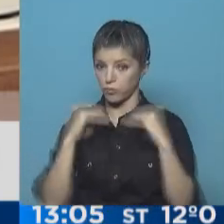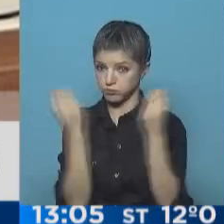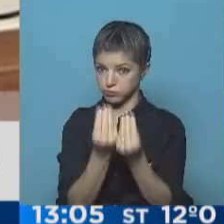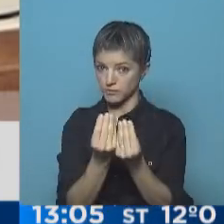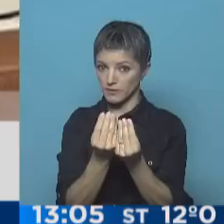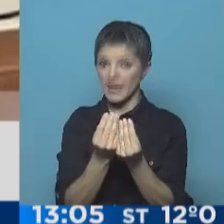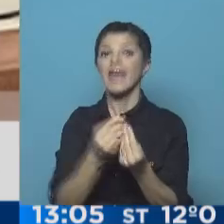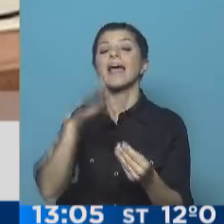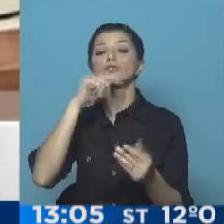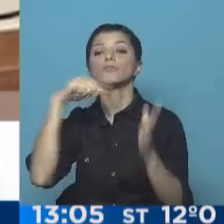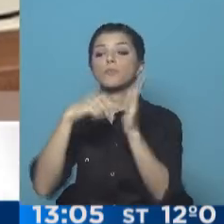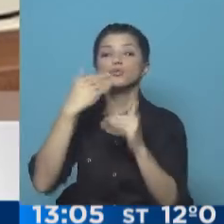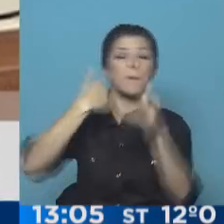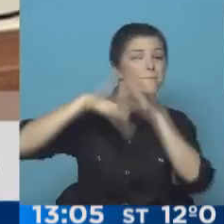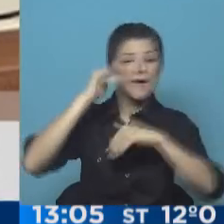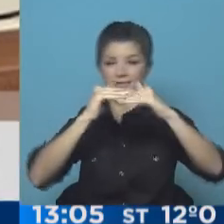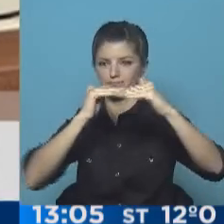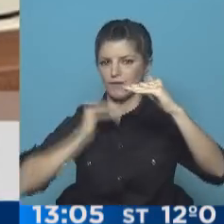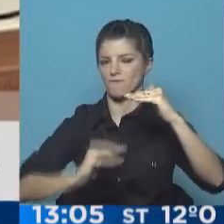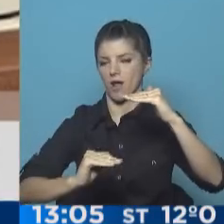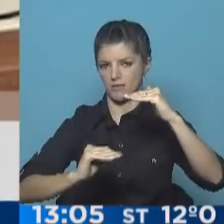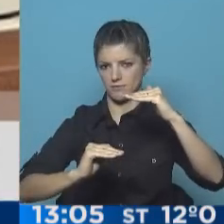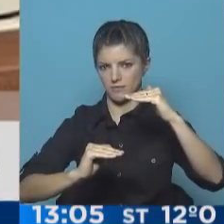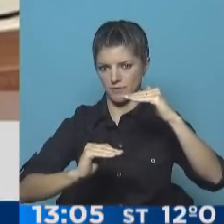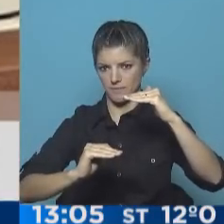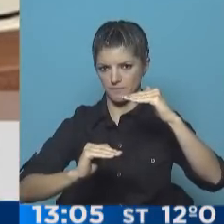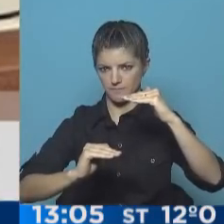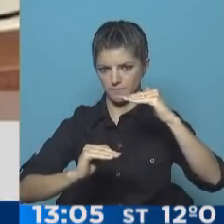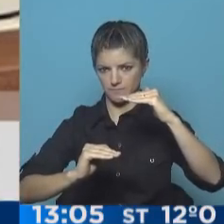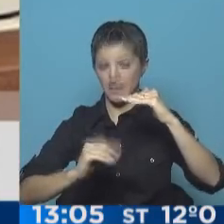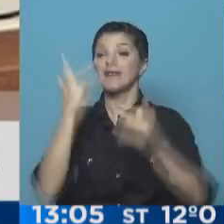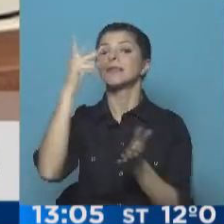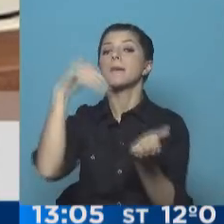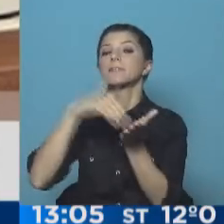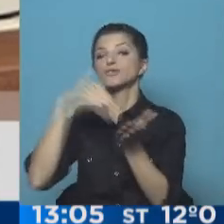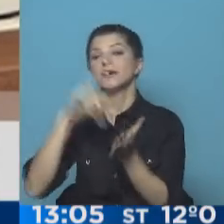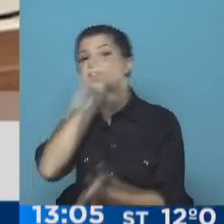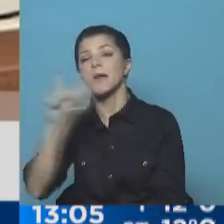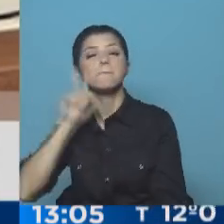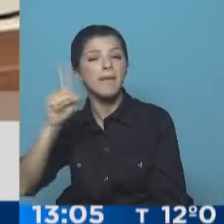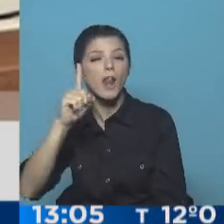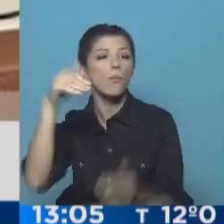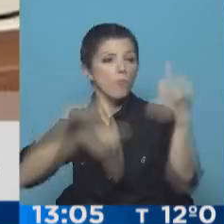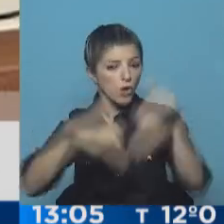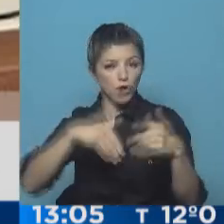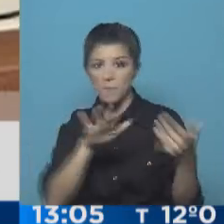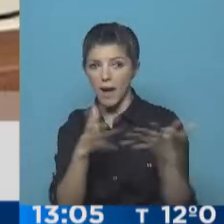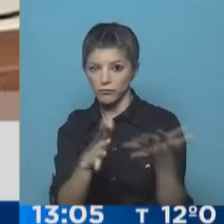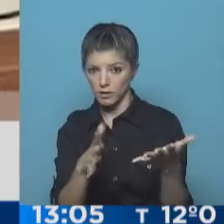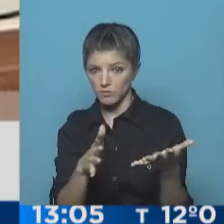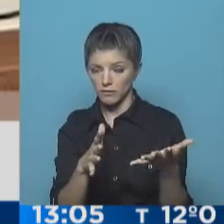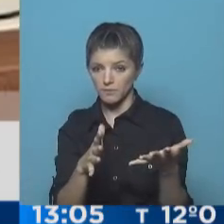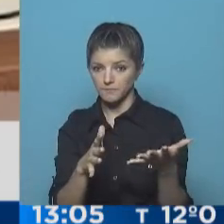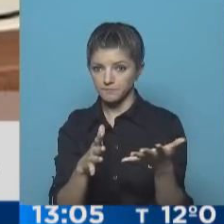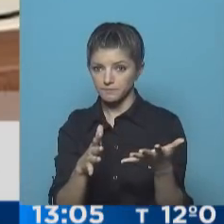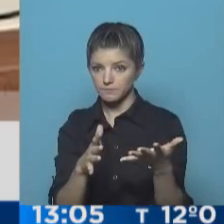14 puntos más de 3,1000 votos con nuestro con